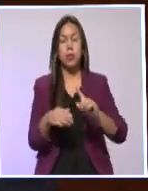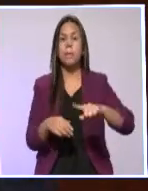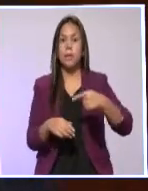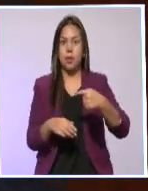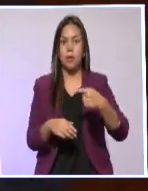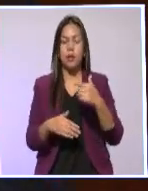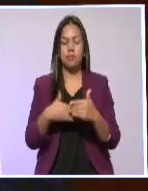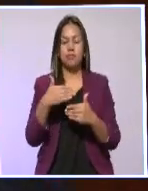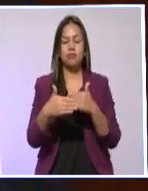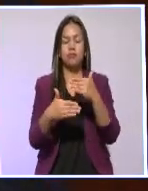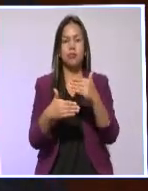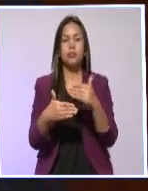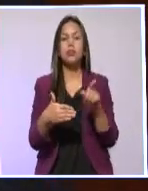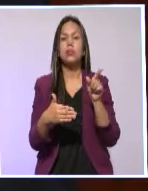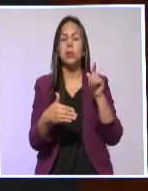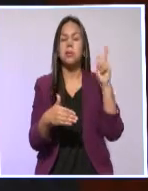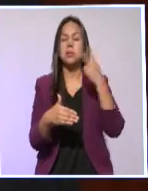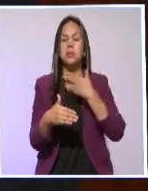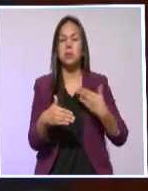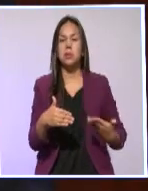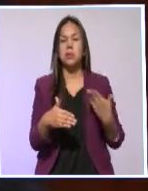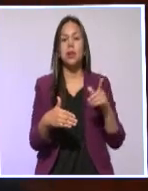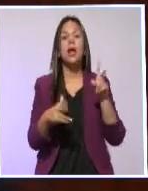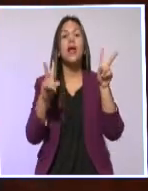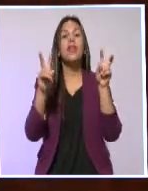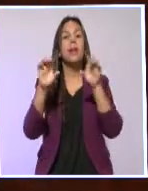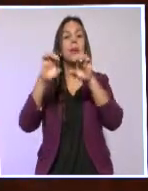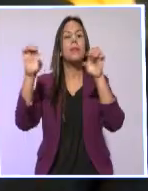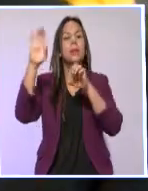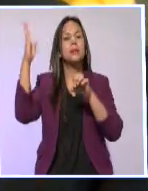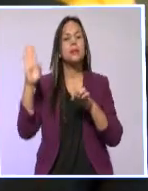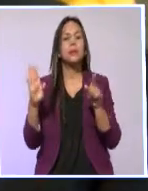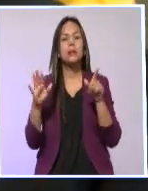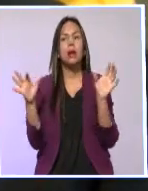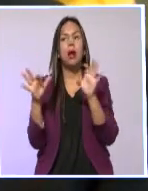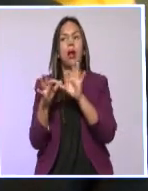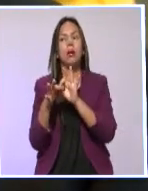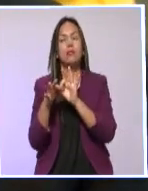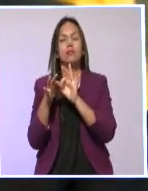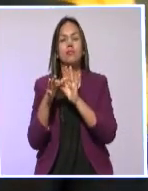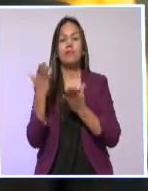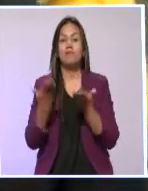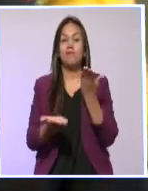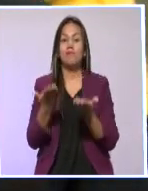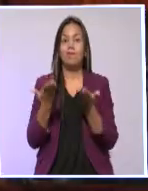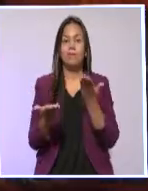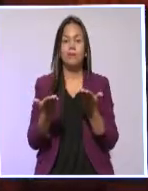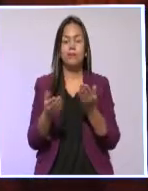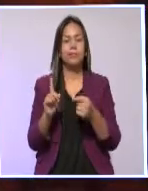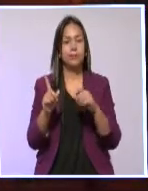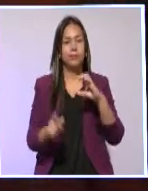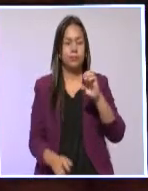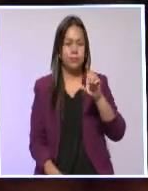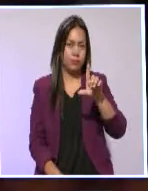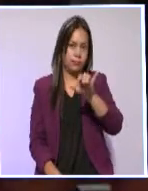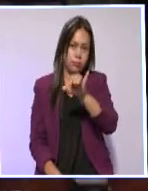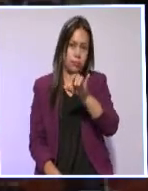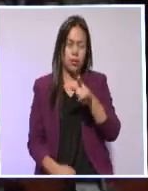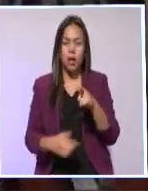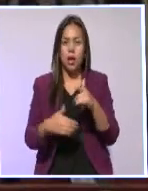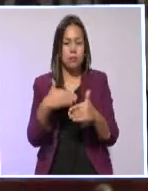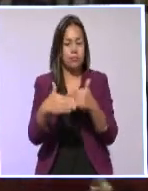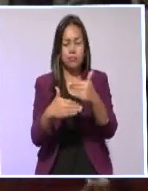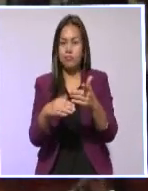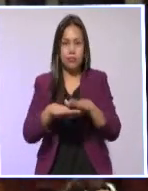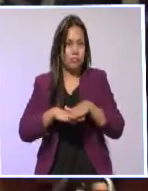el proceso para vincular al vicepresidente en el caso Odebrecht. El asambleísta Guillermo Celi asegura que aunque aún no concluye el proceso,